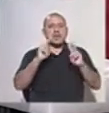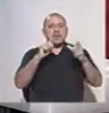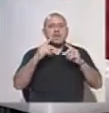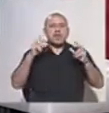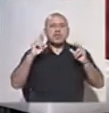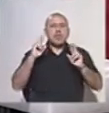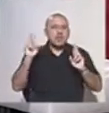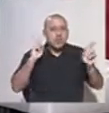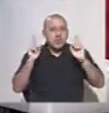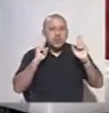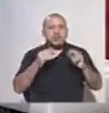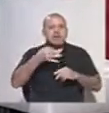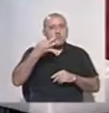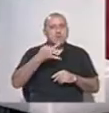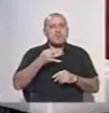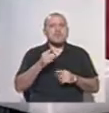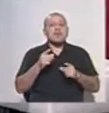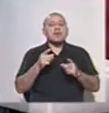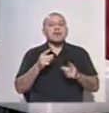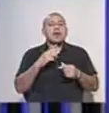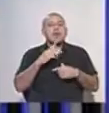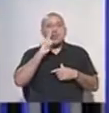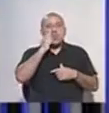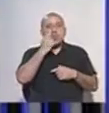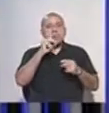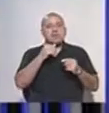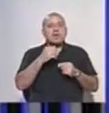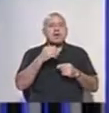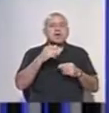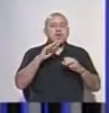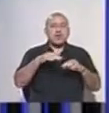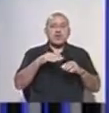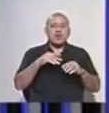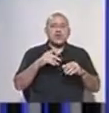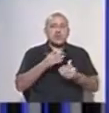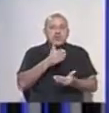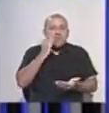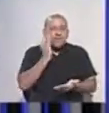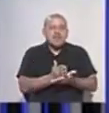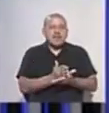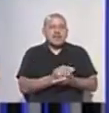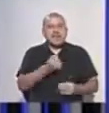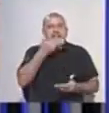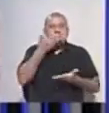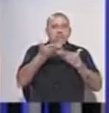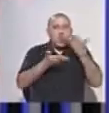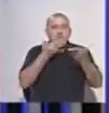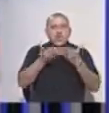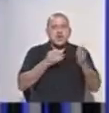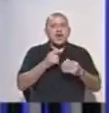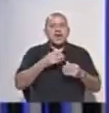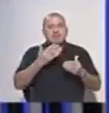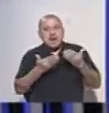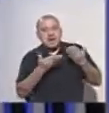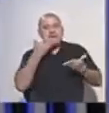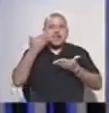muy, muy bien. Y me gusta mucho el tema de la bajada en el tablado. Es como que lo que te diferencia, que te bajan ahí, te están cantando entre